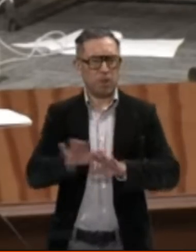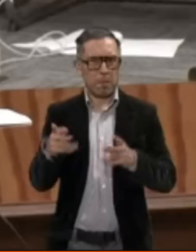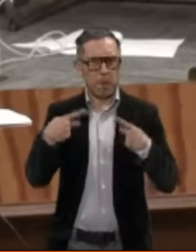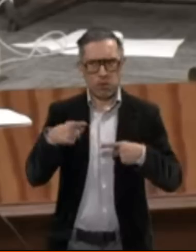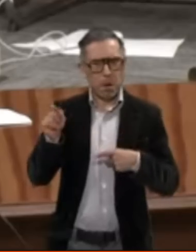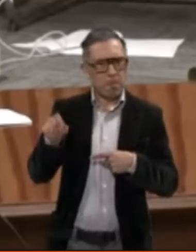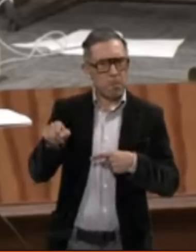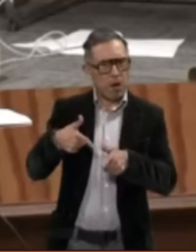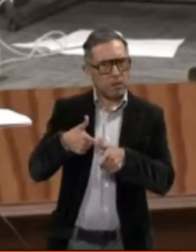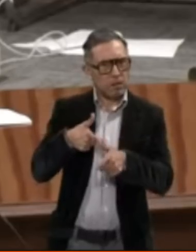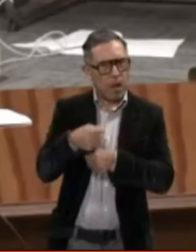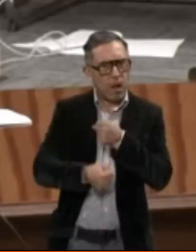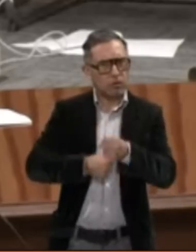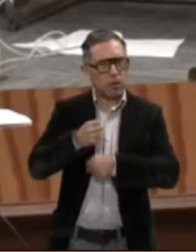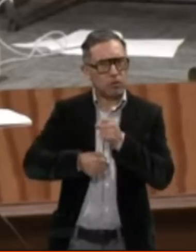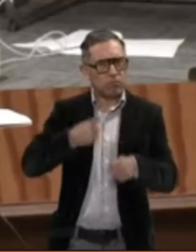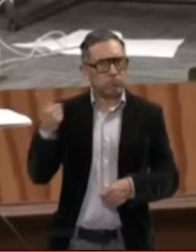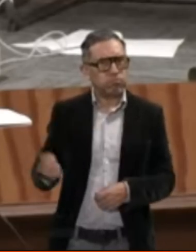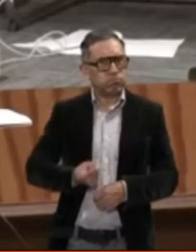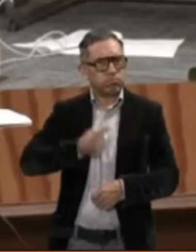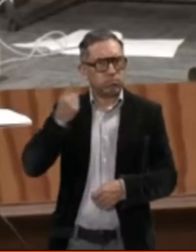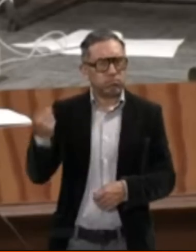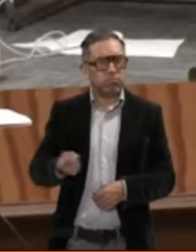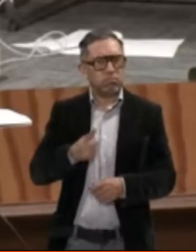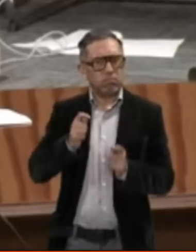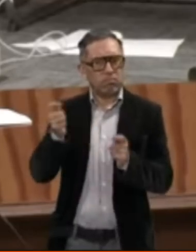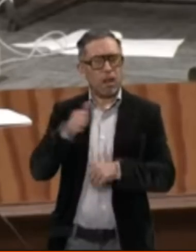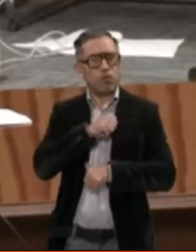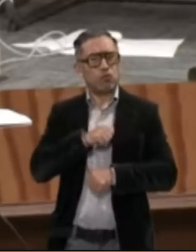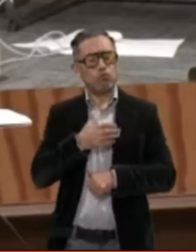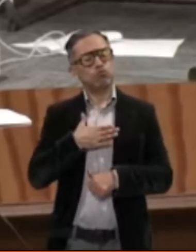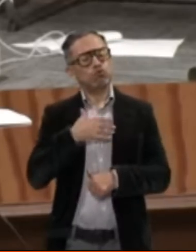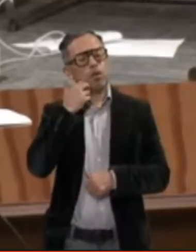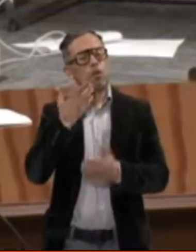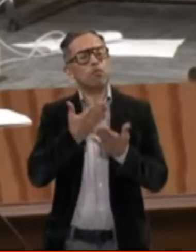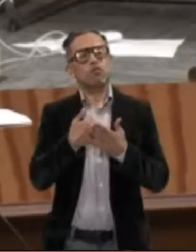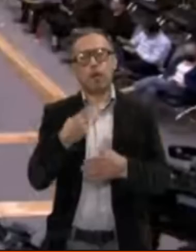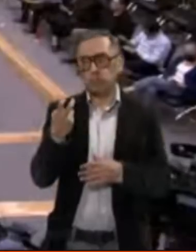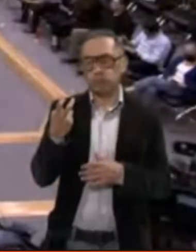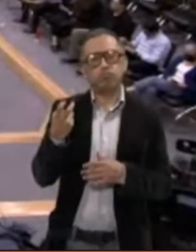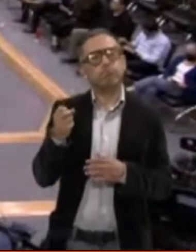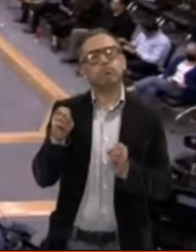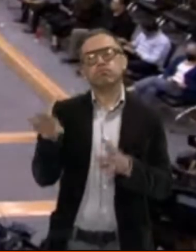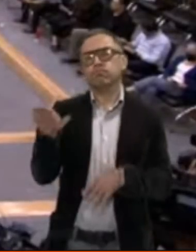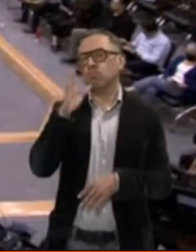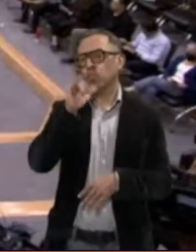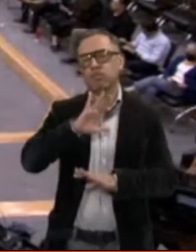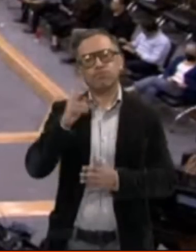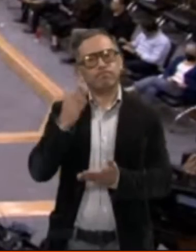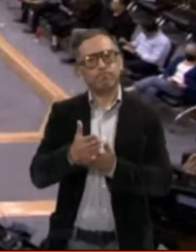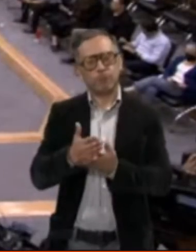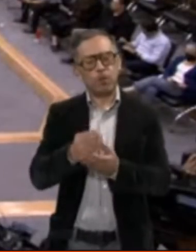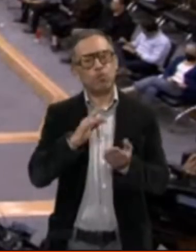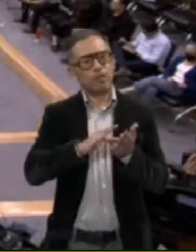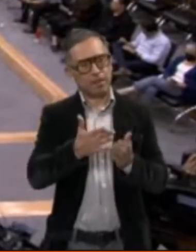y encarnen los cargos como ellos necesitan y quieren proponer. Muchas gracias, consejero presidente. Gracias a usted,